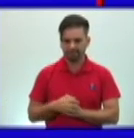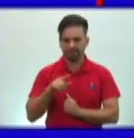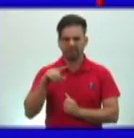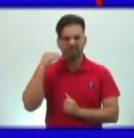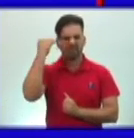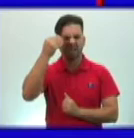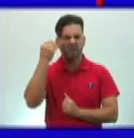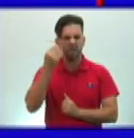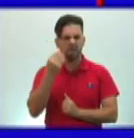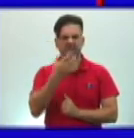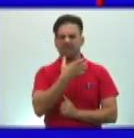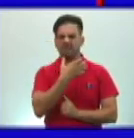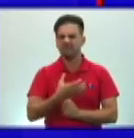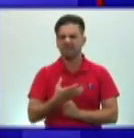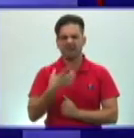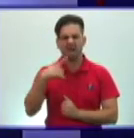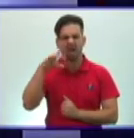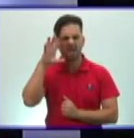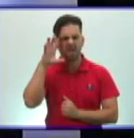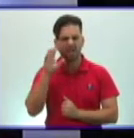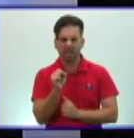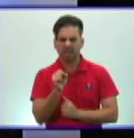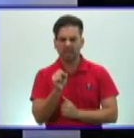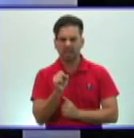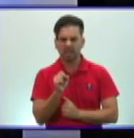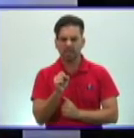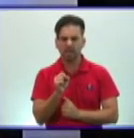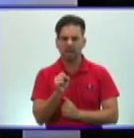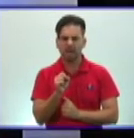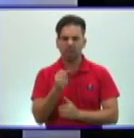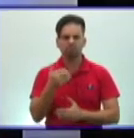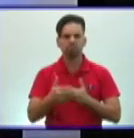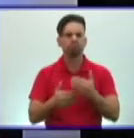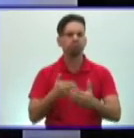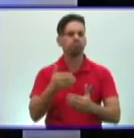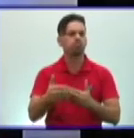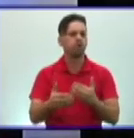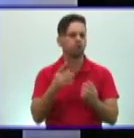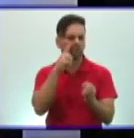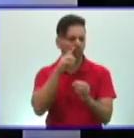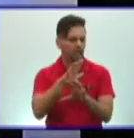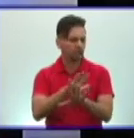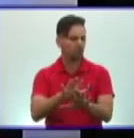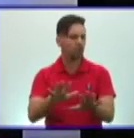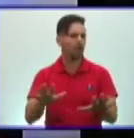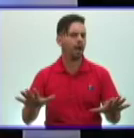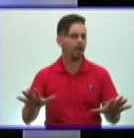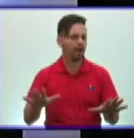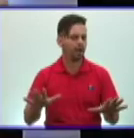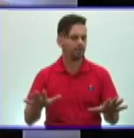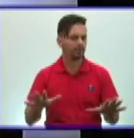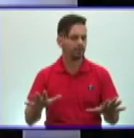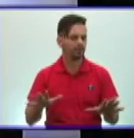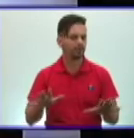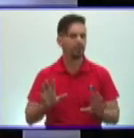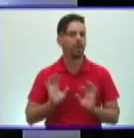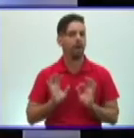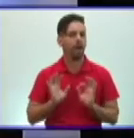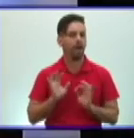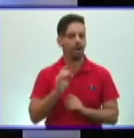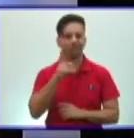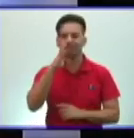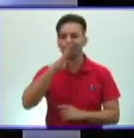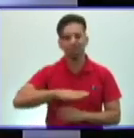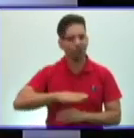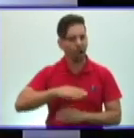no entendía y asumía el proceso natural del conocimiento? No hay proceso revolucionario sin teoría, no